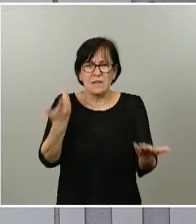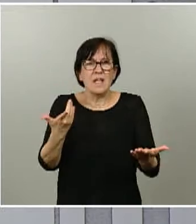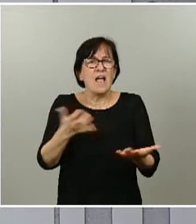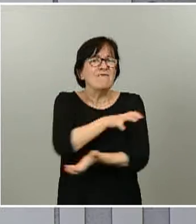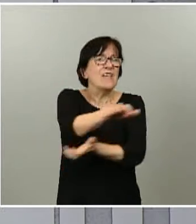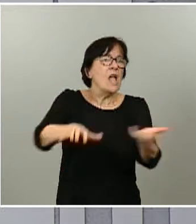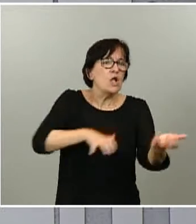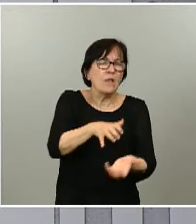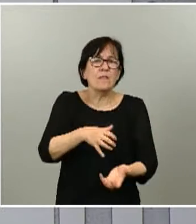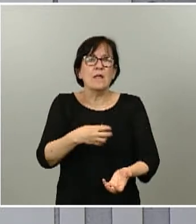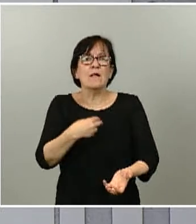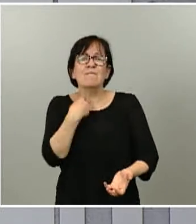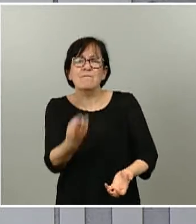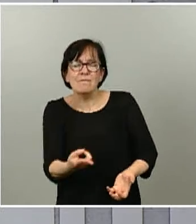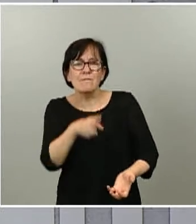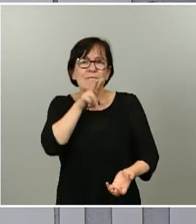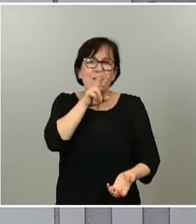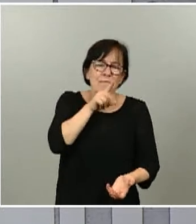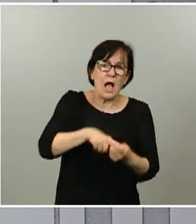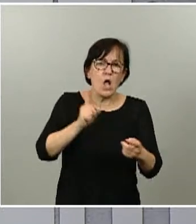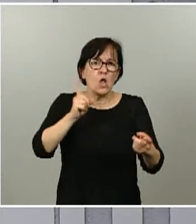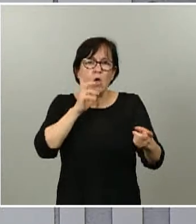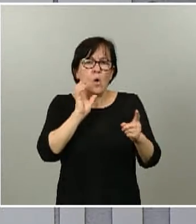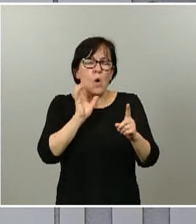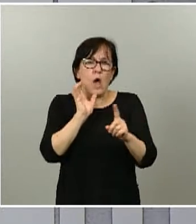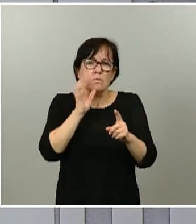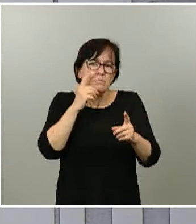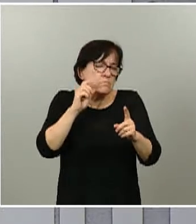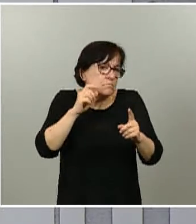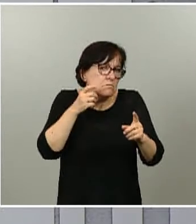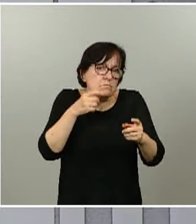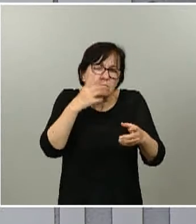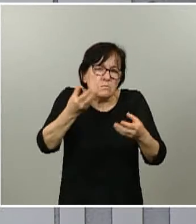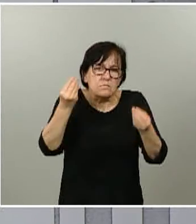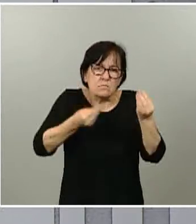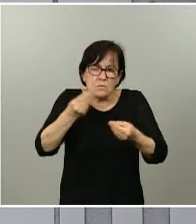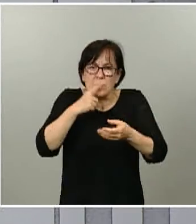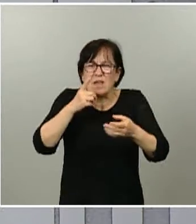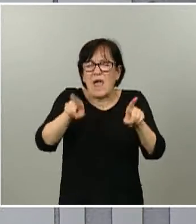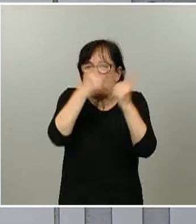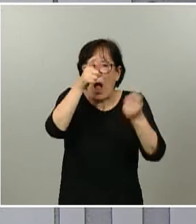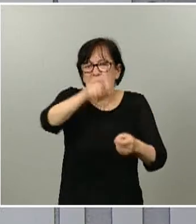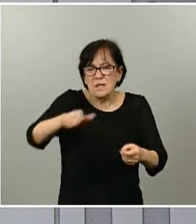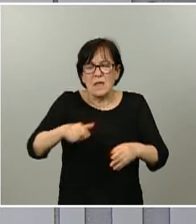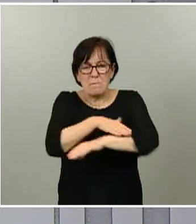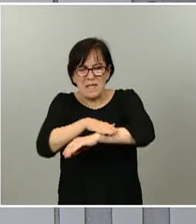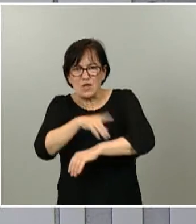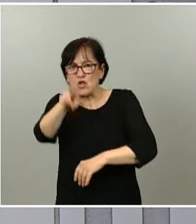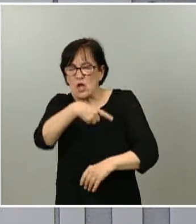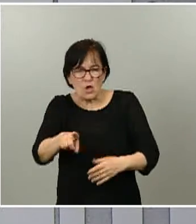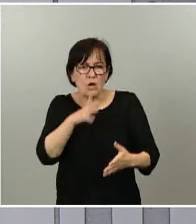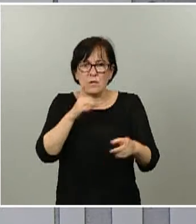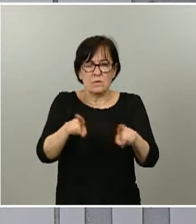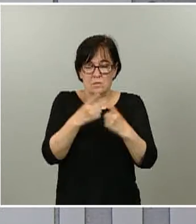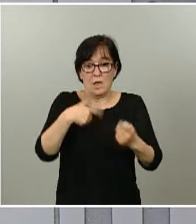o agresiva que se ejerza sobre cualquier ciudadano, sea o no sea ministro. En este caso, se produce sobre personas que desarrollan